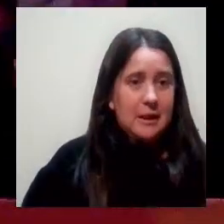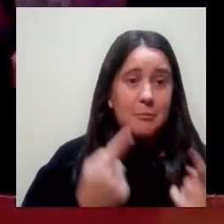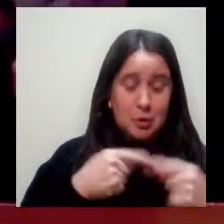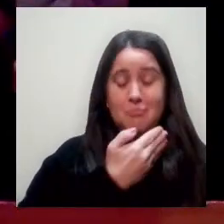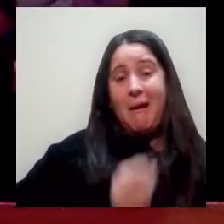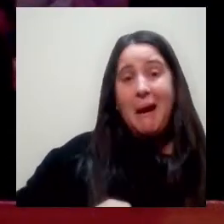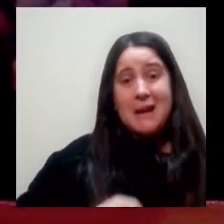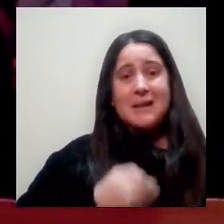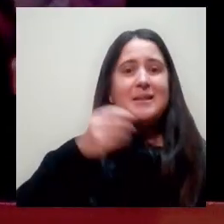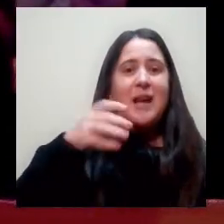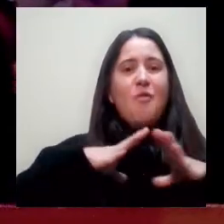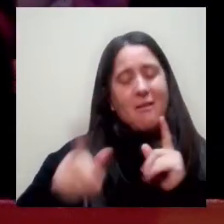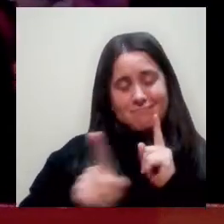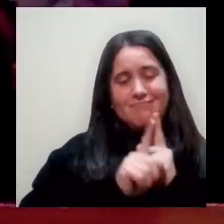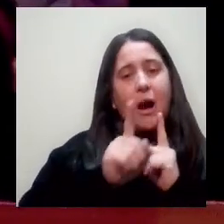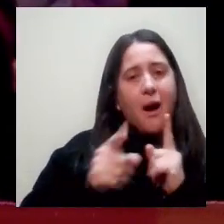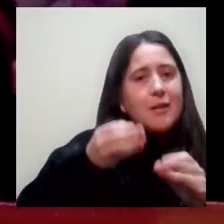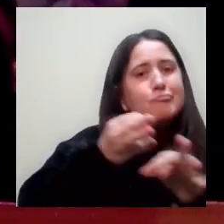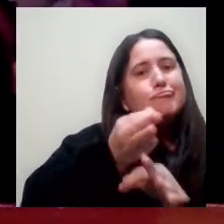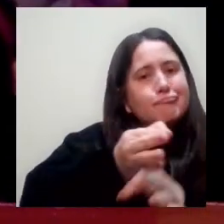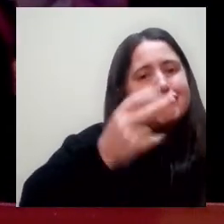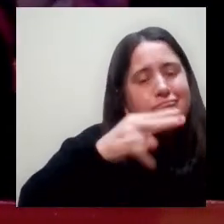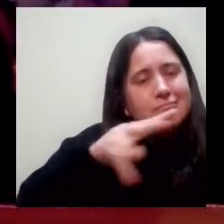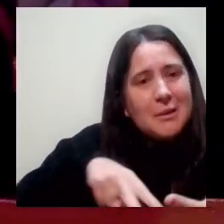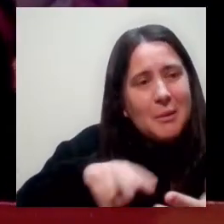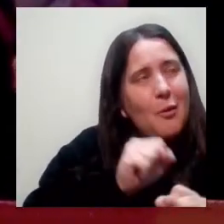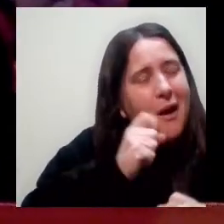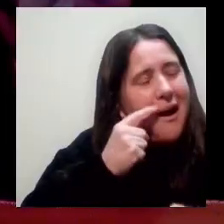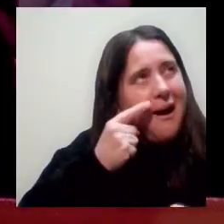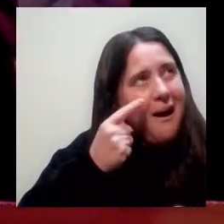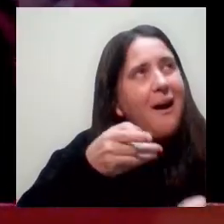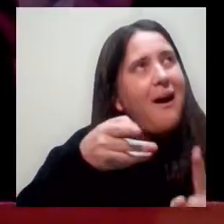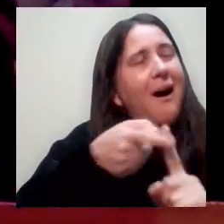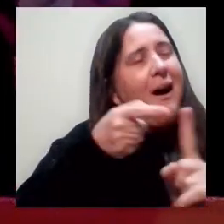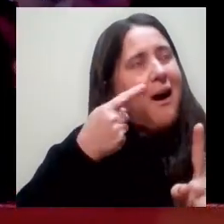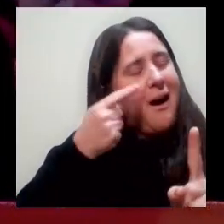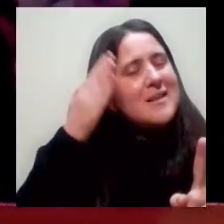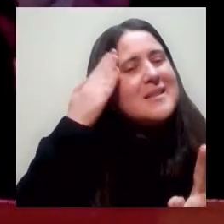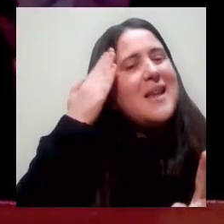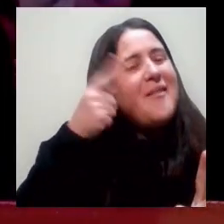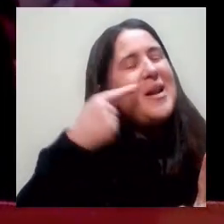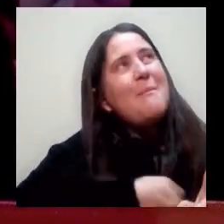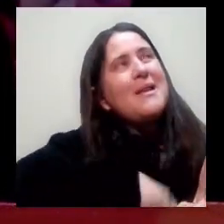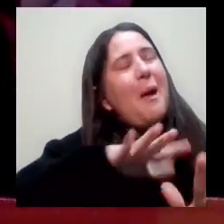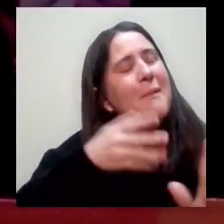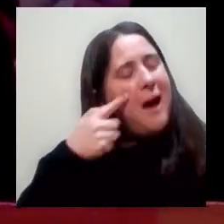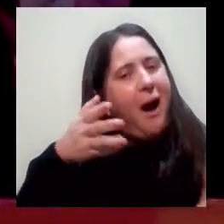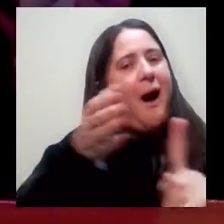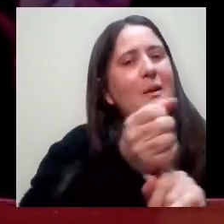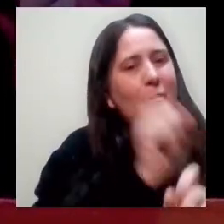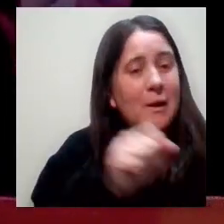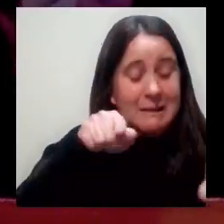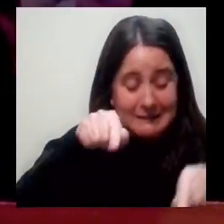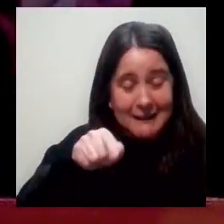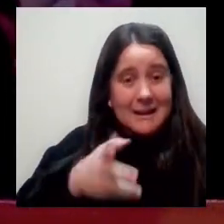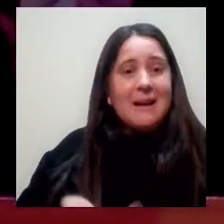le enseña a leer para poder cumplir con ese propósito de saber qué pasaba en su España. Y ella dice que